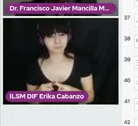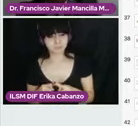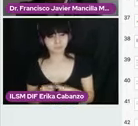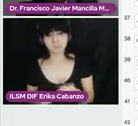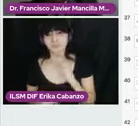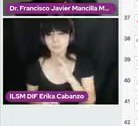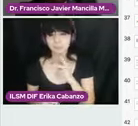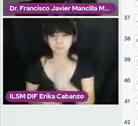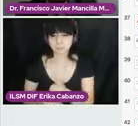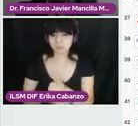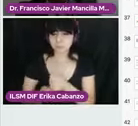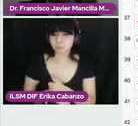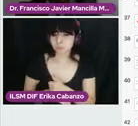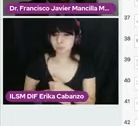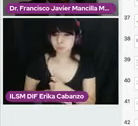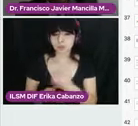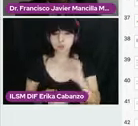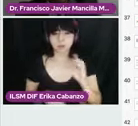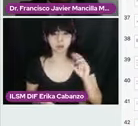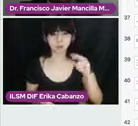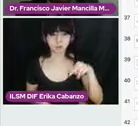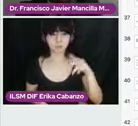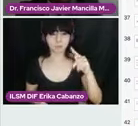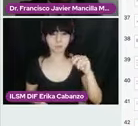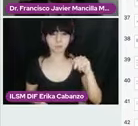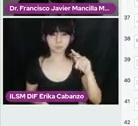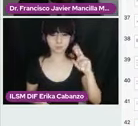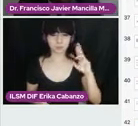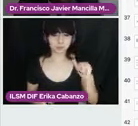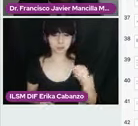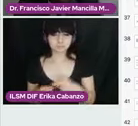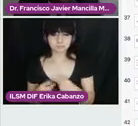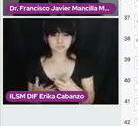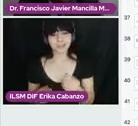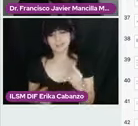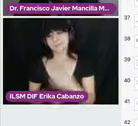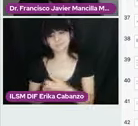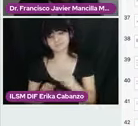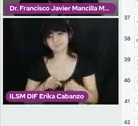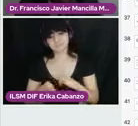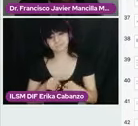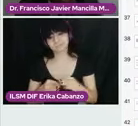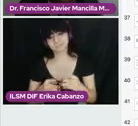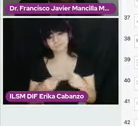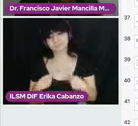acupuntura no está indicada en el zumbido, ¿sí? No tiene ningún papel,